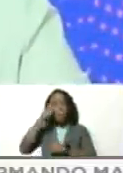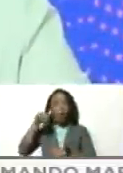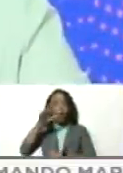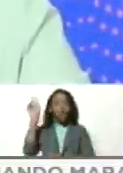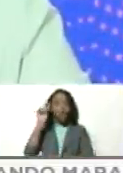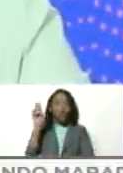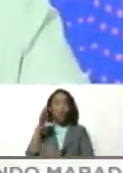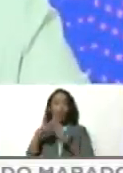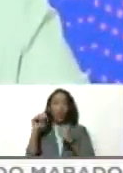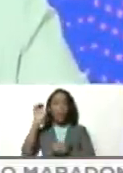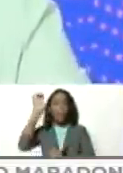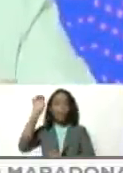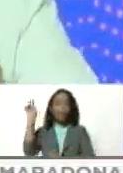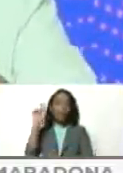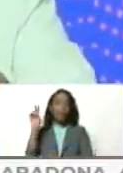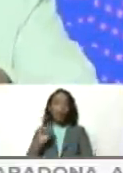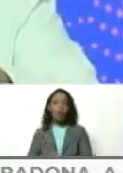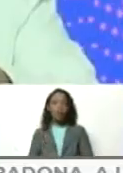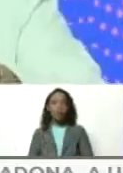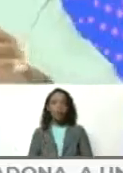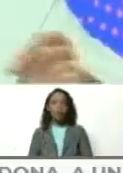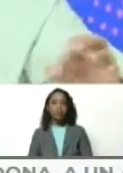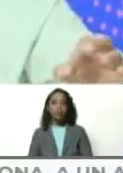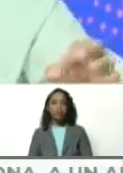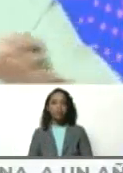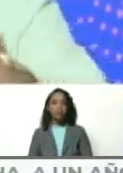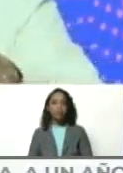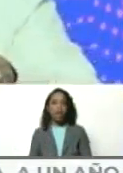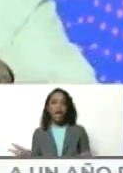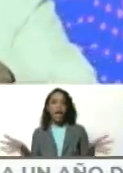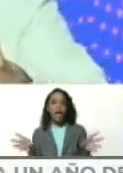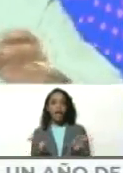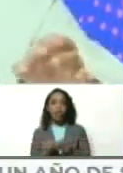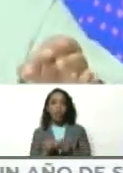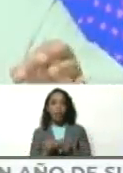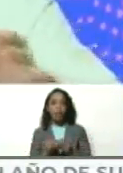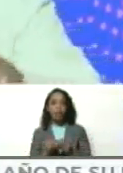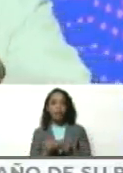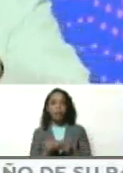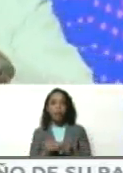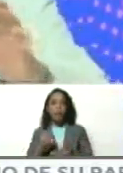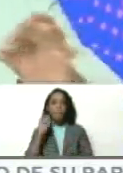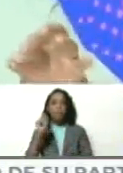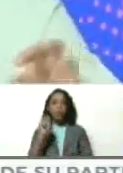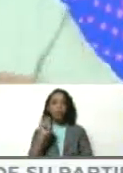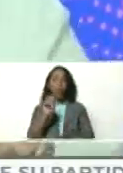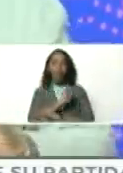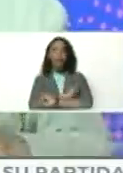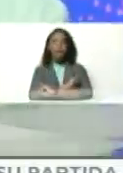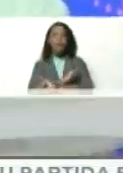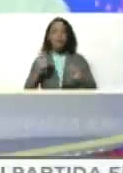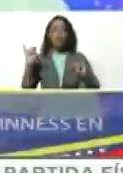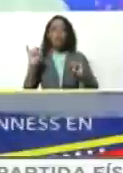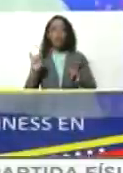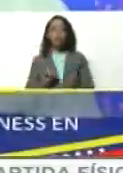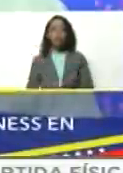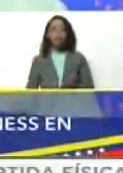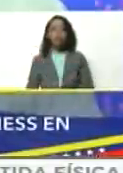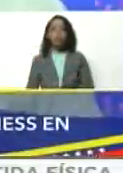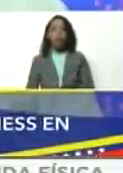nuestra patria venezolana. Conclusión, punto y final.